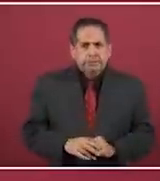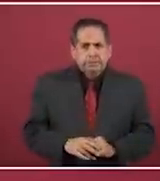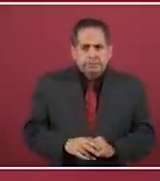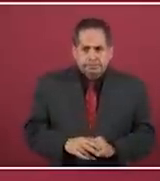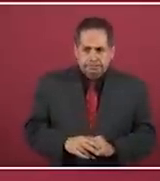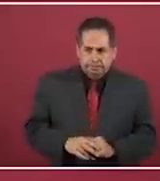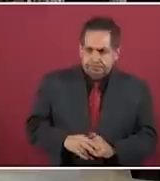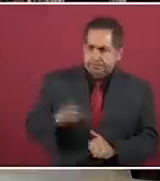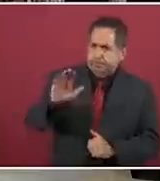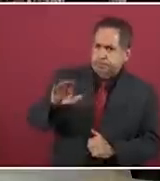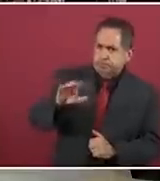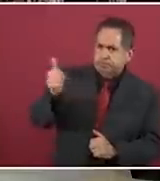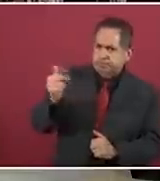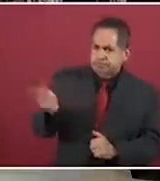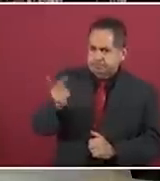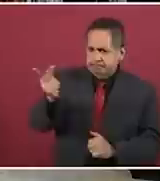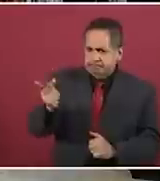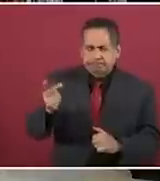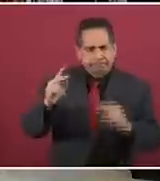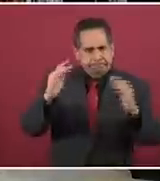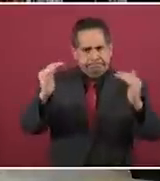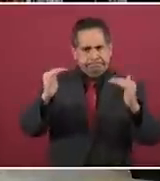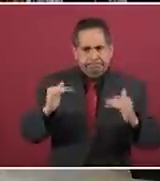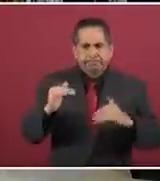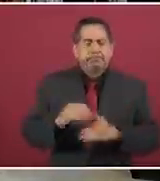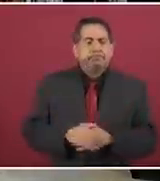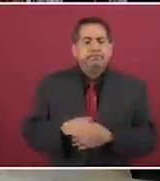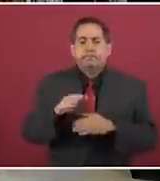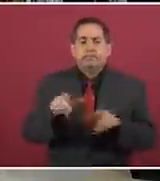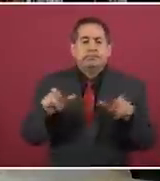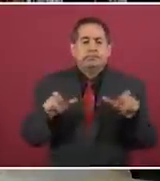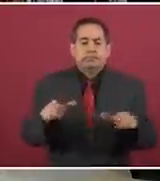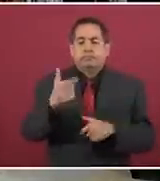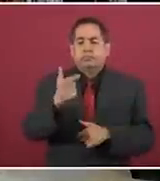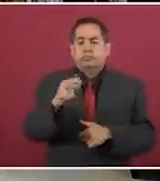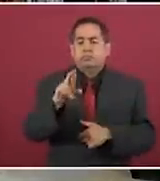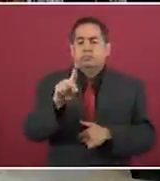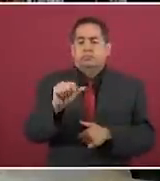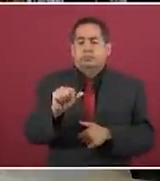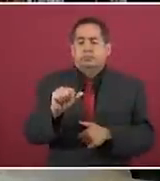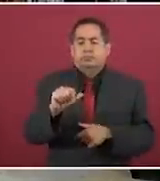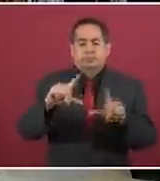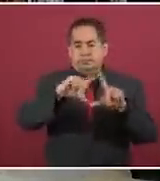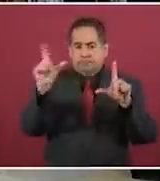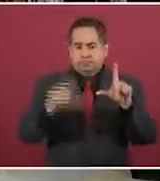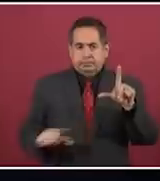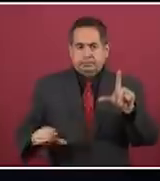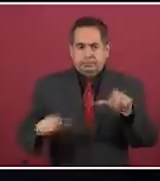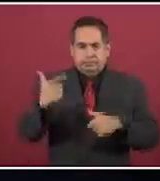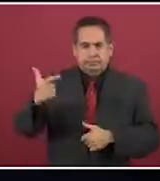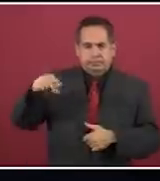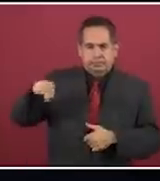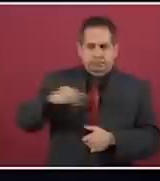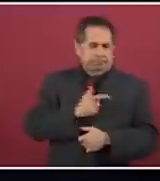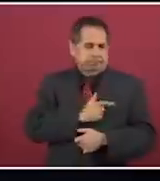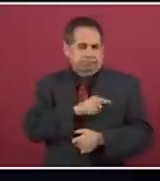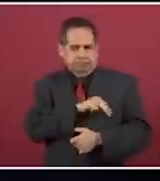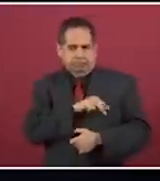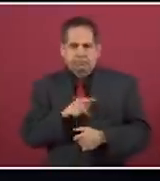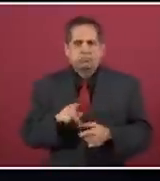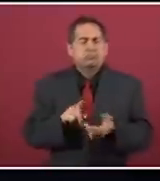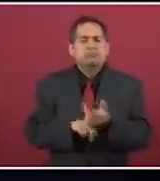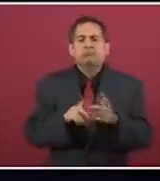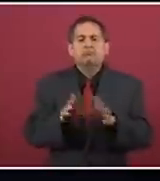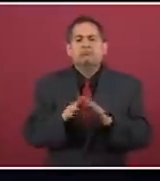En otro tema, presidente, si ya con esta estrategia de la Guardia Nacional ya ustedes ya tienen resultados, ya hay una